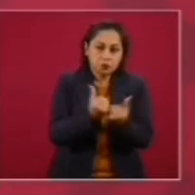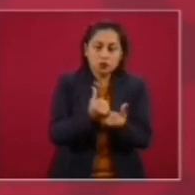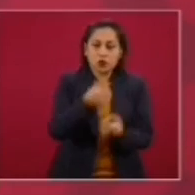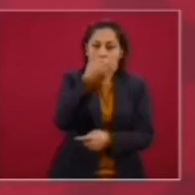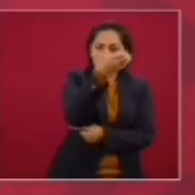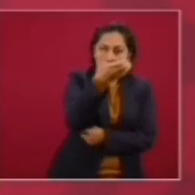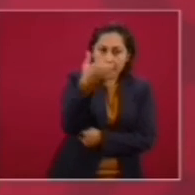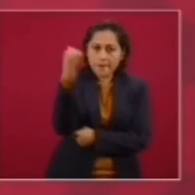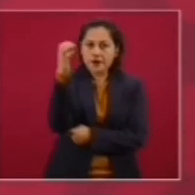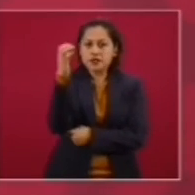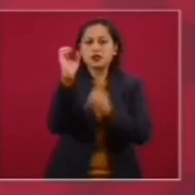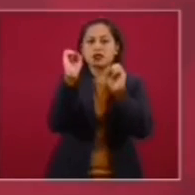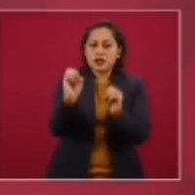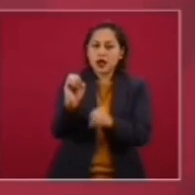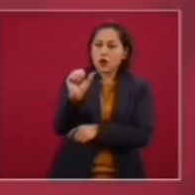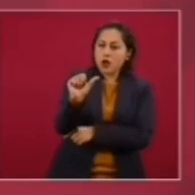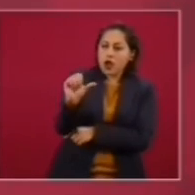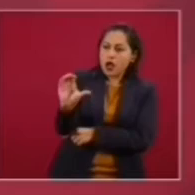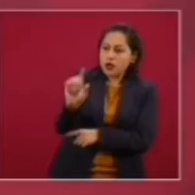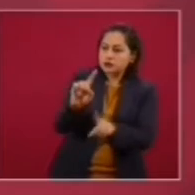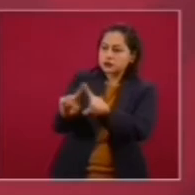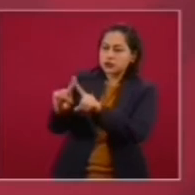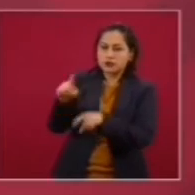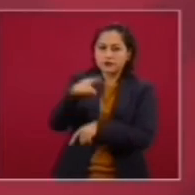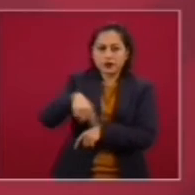de la llamada sociedad civil,